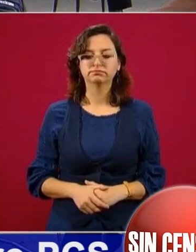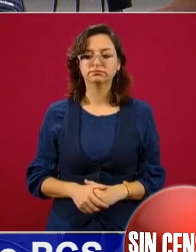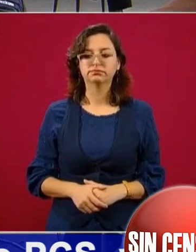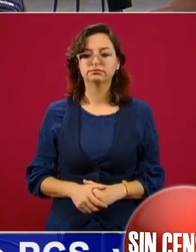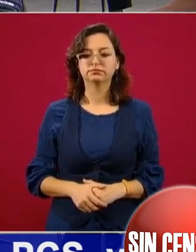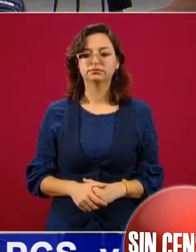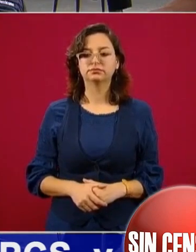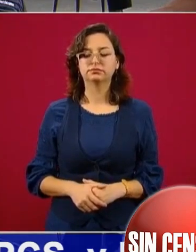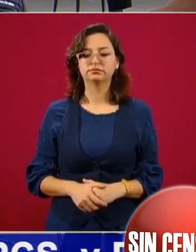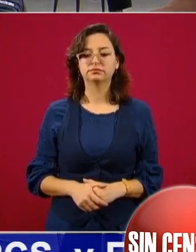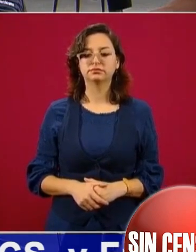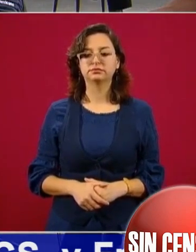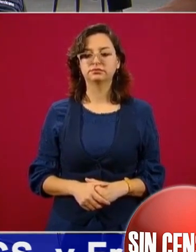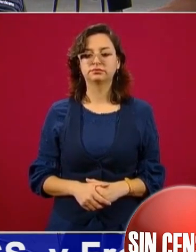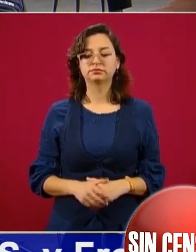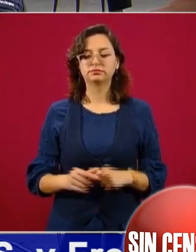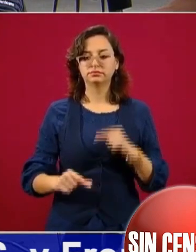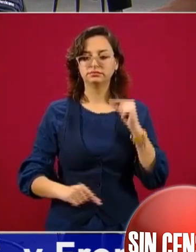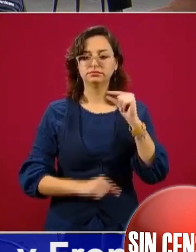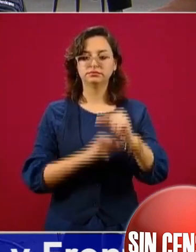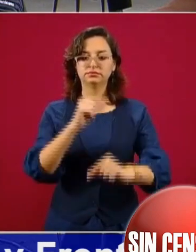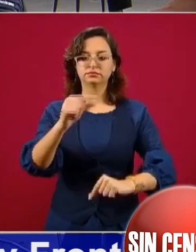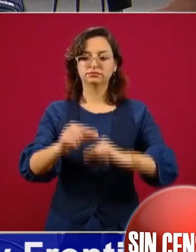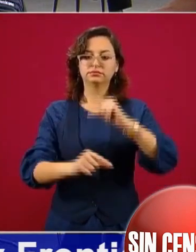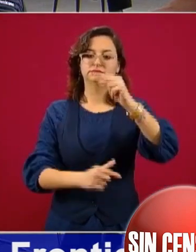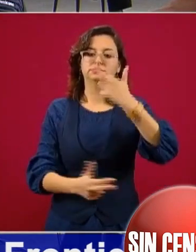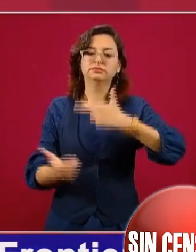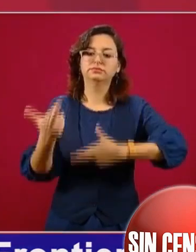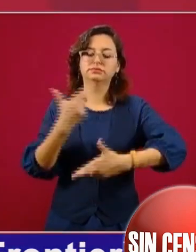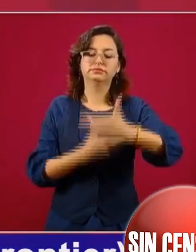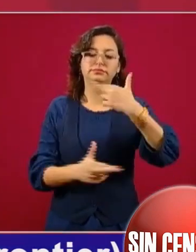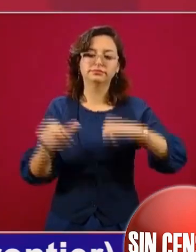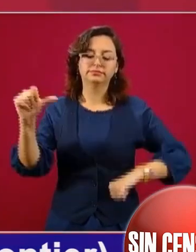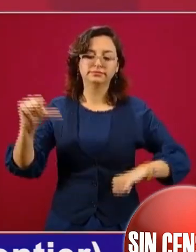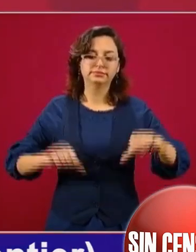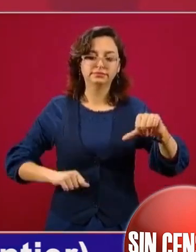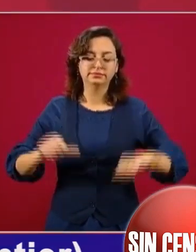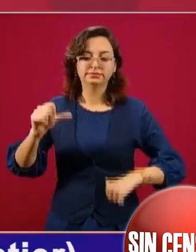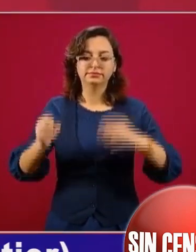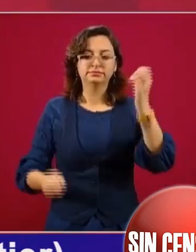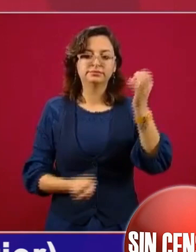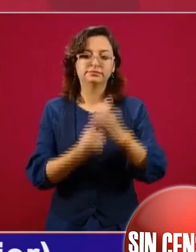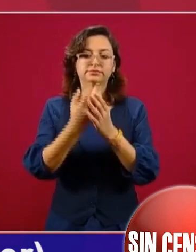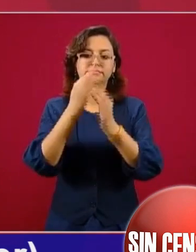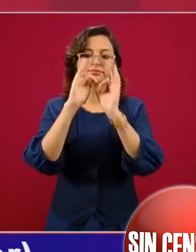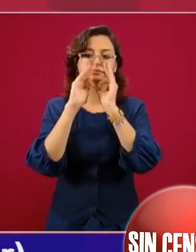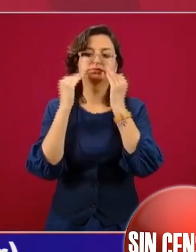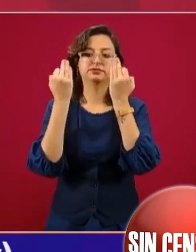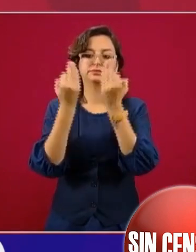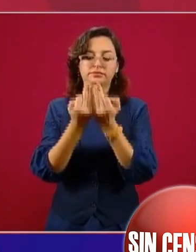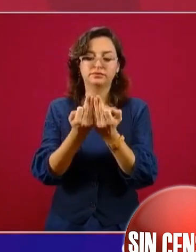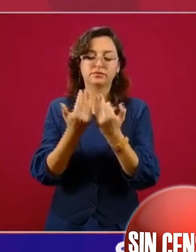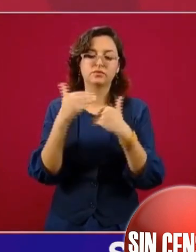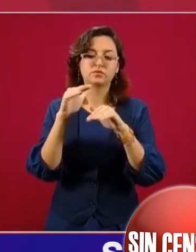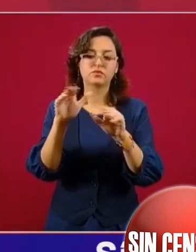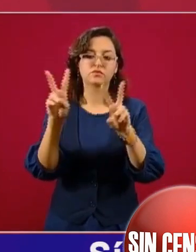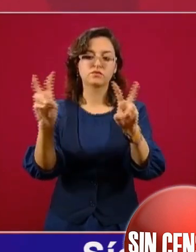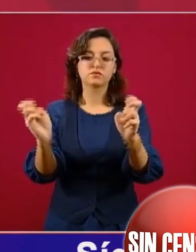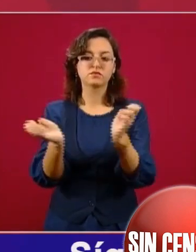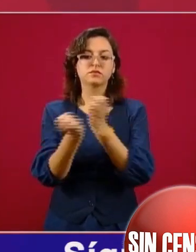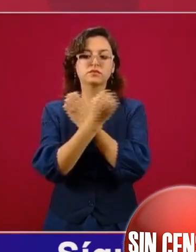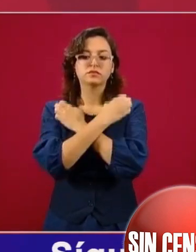para la normalidad o la nueva normalidad en materia